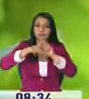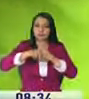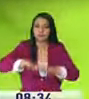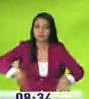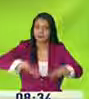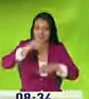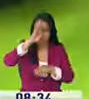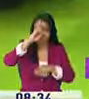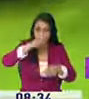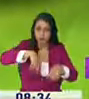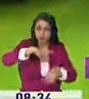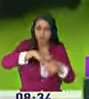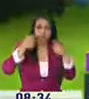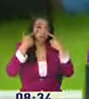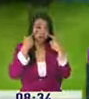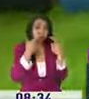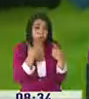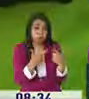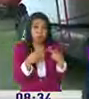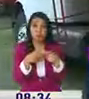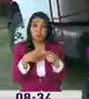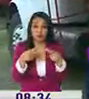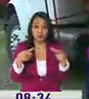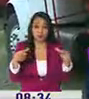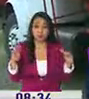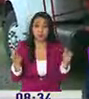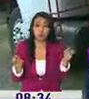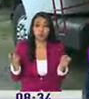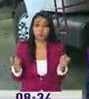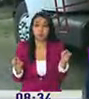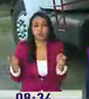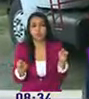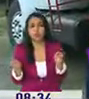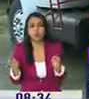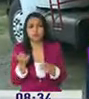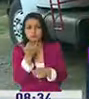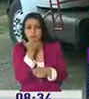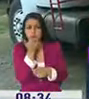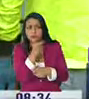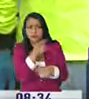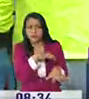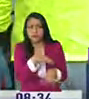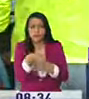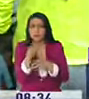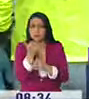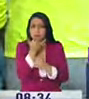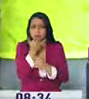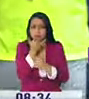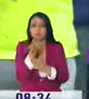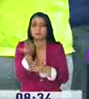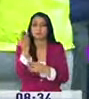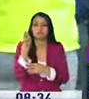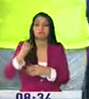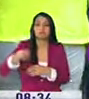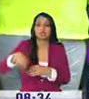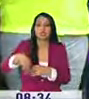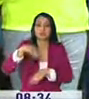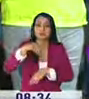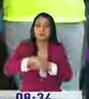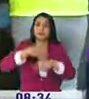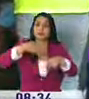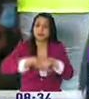Nacional le siguieran la pista a este tanquero tras identificar irregularidades en su actividad. La tarde de este miércoles